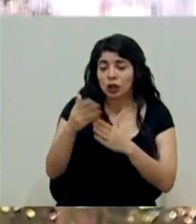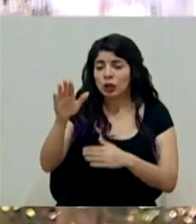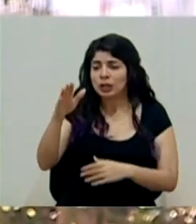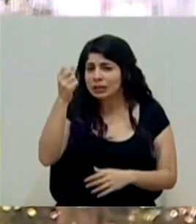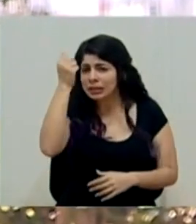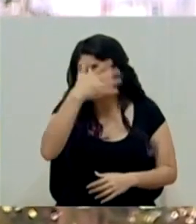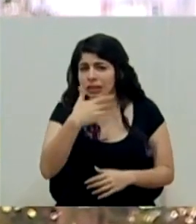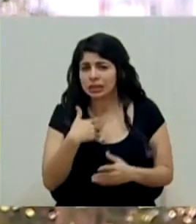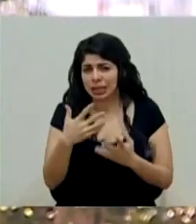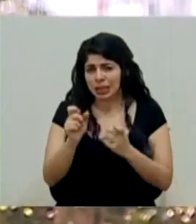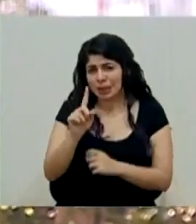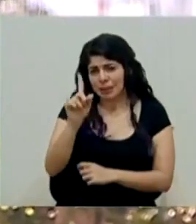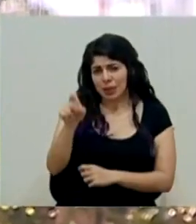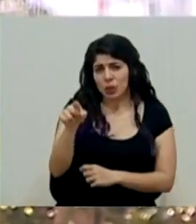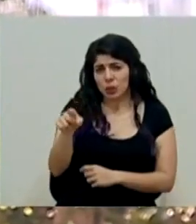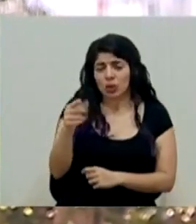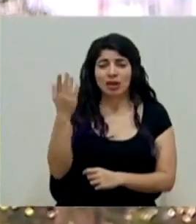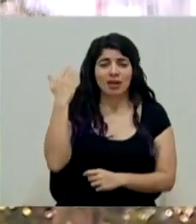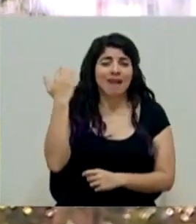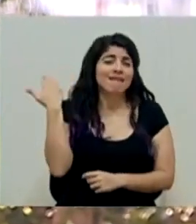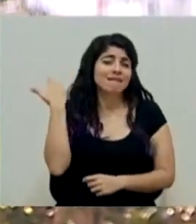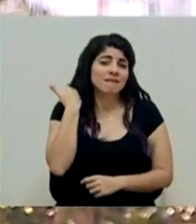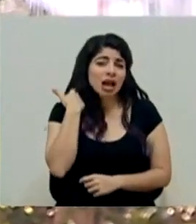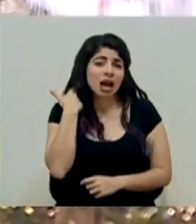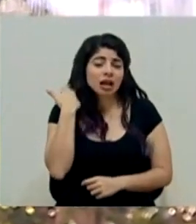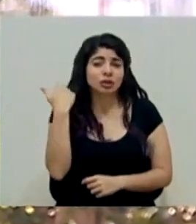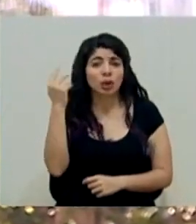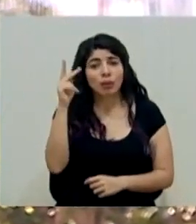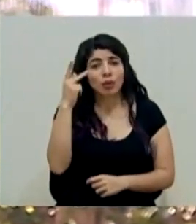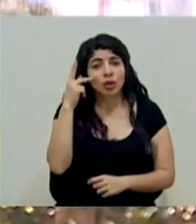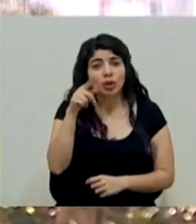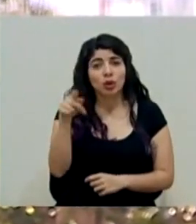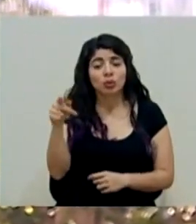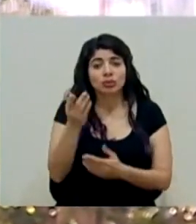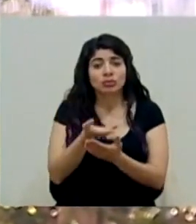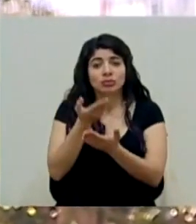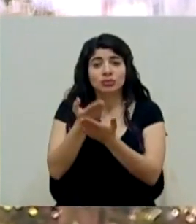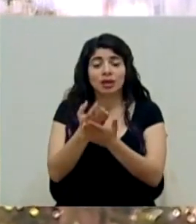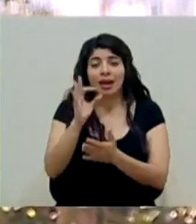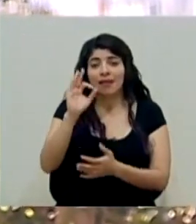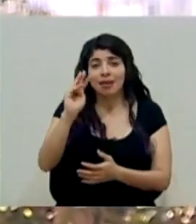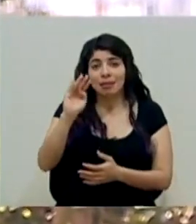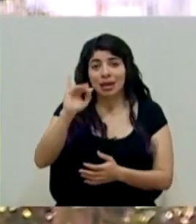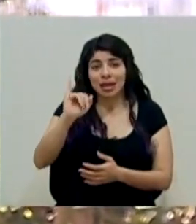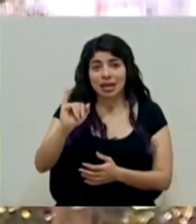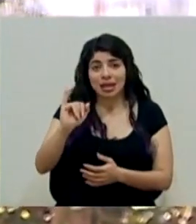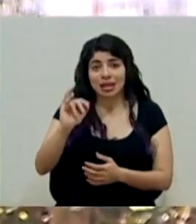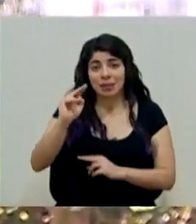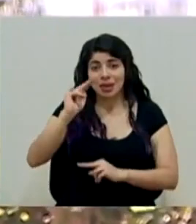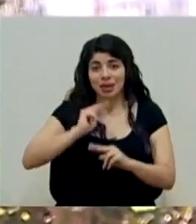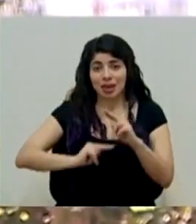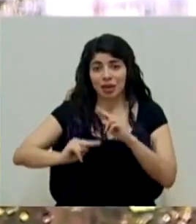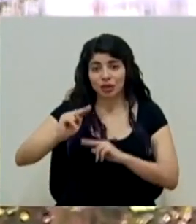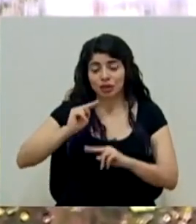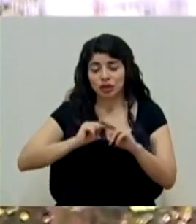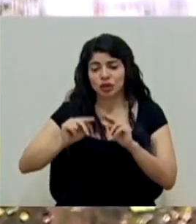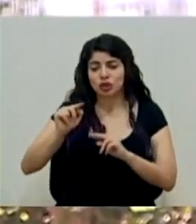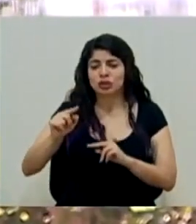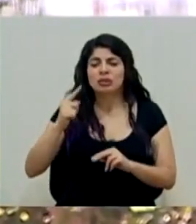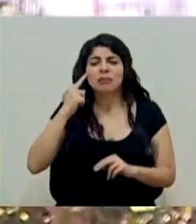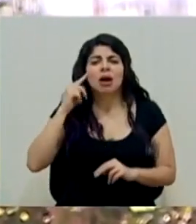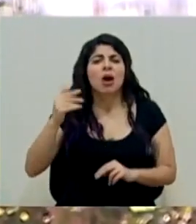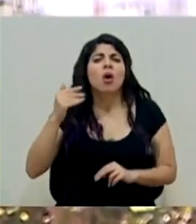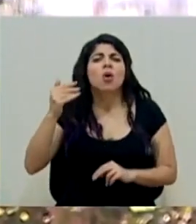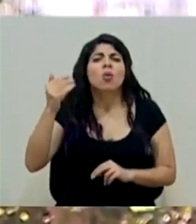quería preguntarle específicamente a usted, después del fracaso de las políticas que ustedes quisieron presentar ante el FMI o de esas negociaciones, ¿para